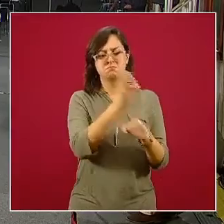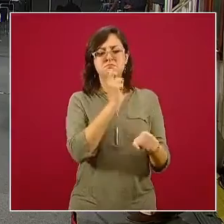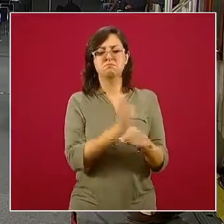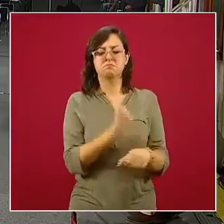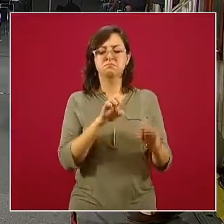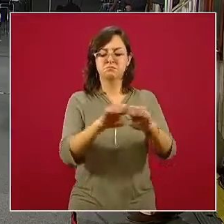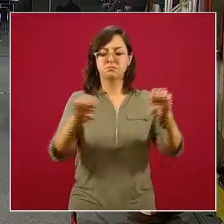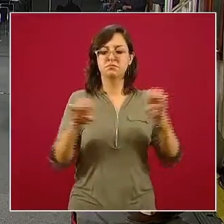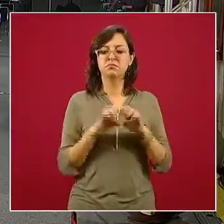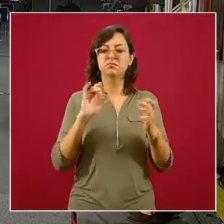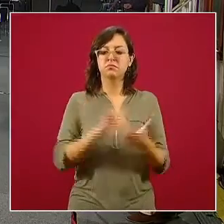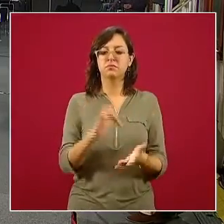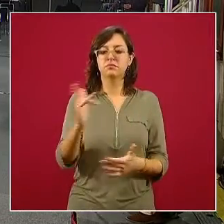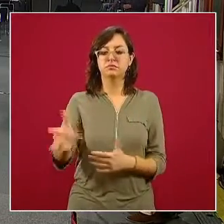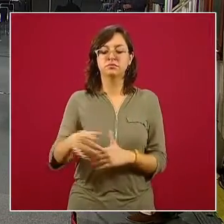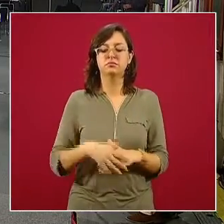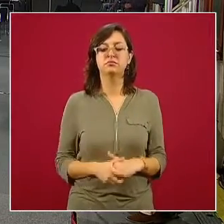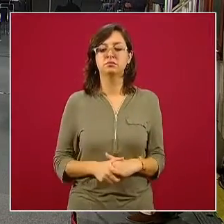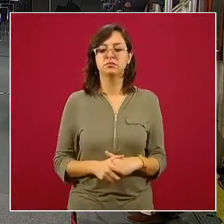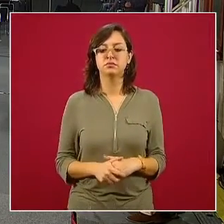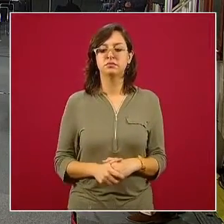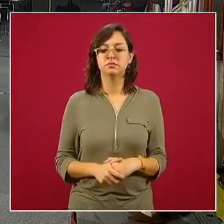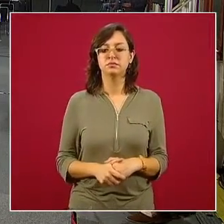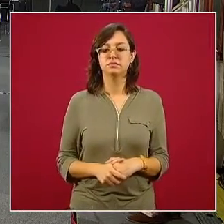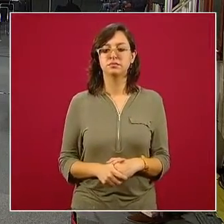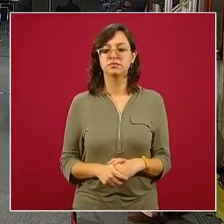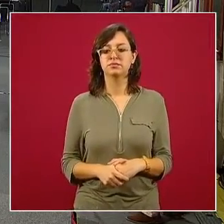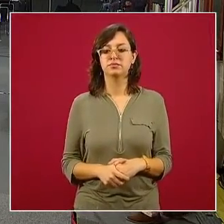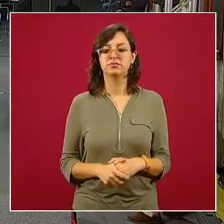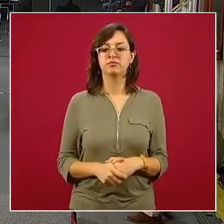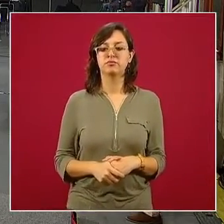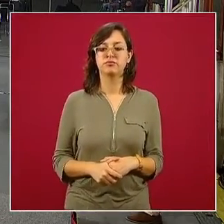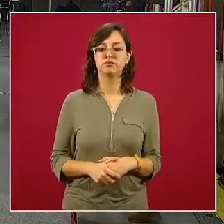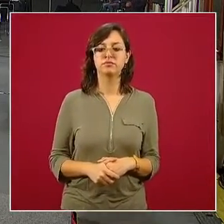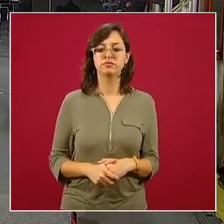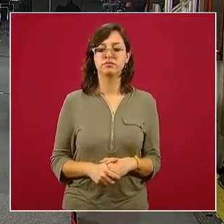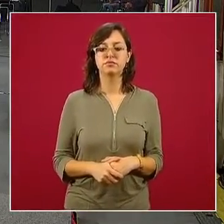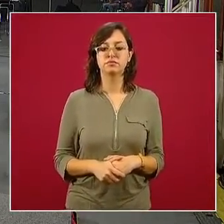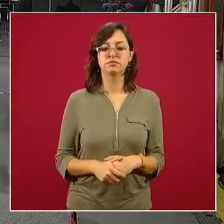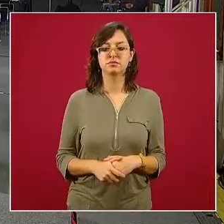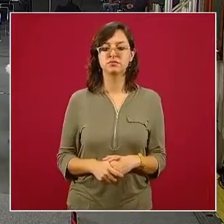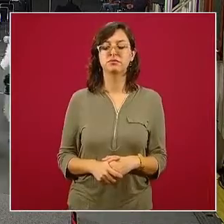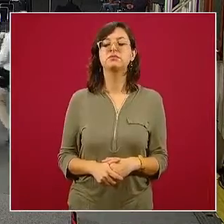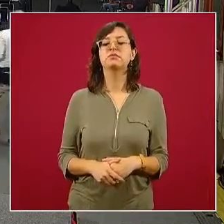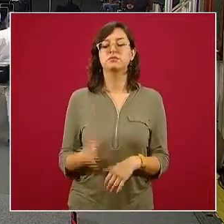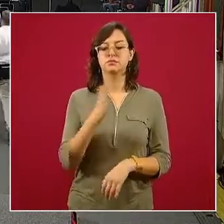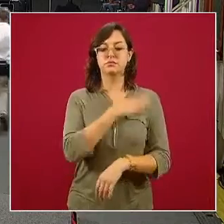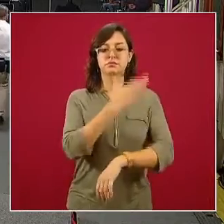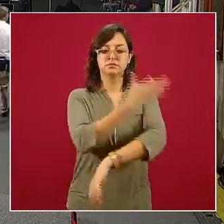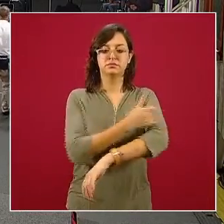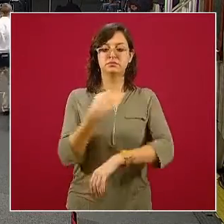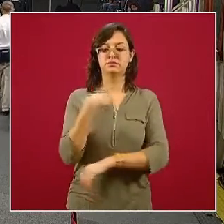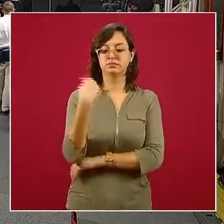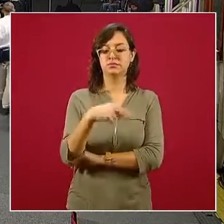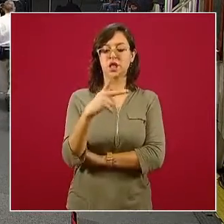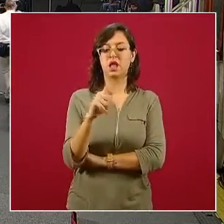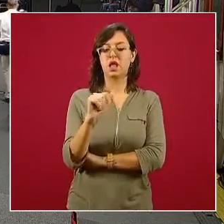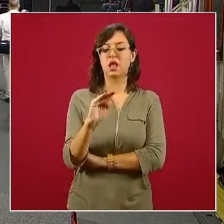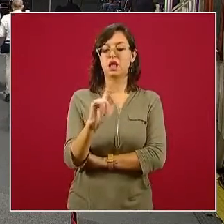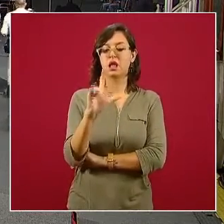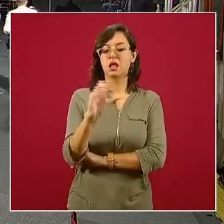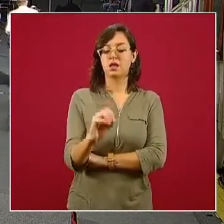eso. Gracias. Por favor, usted, adelante. Sí, buenas tardes. Pablo Pérez para